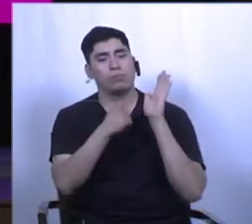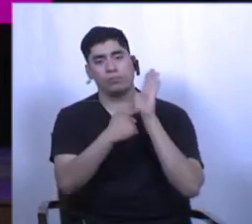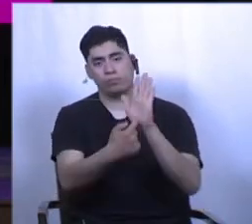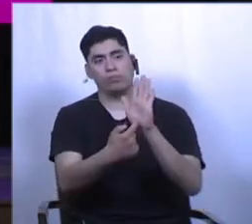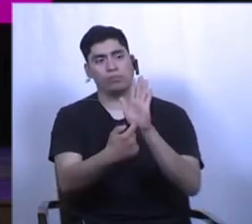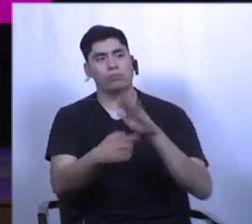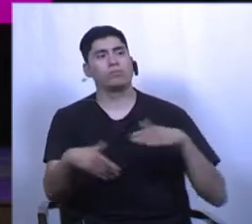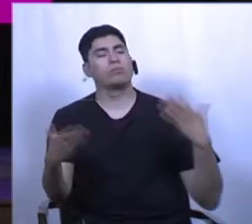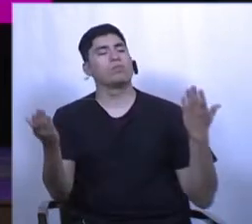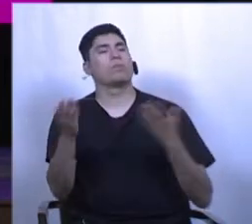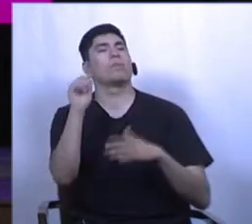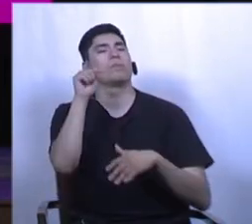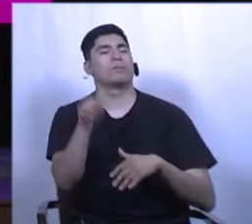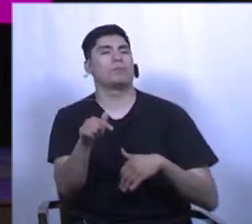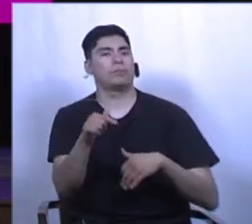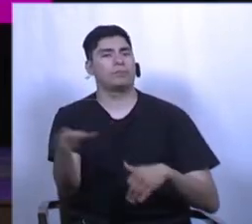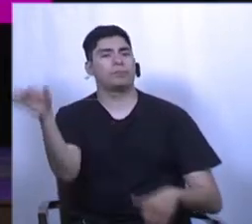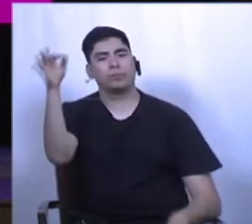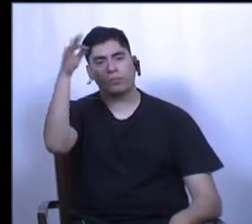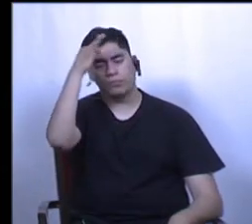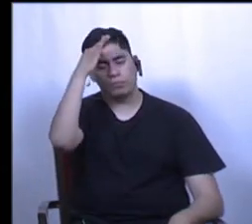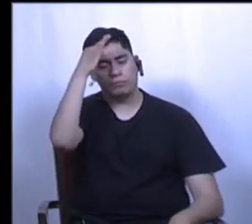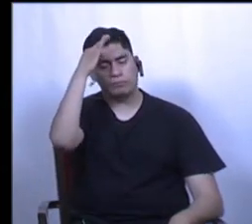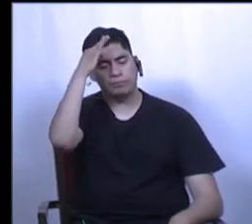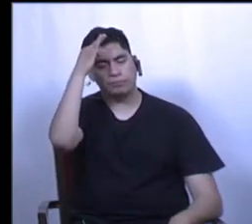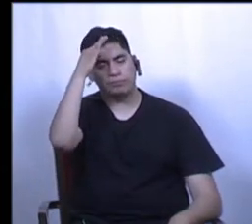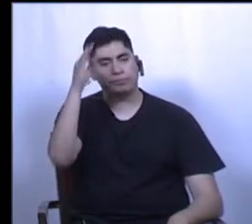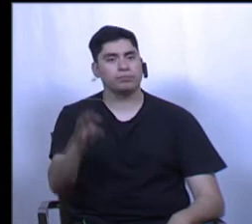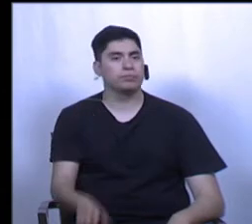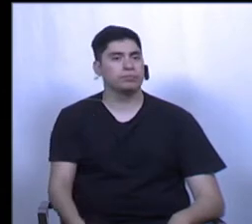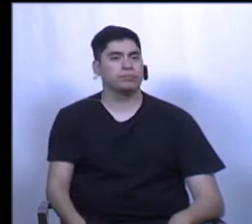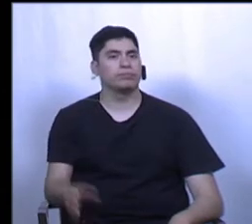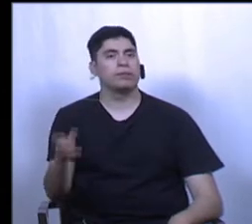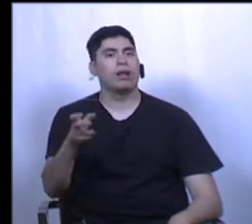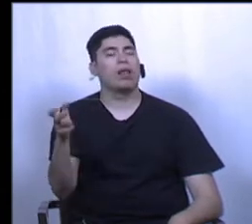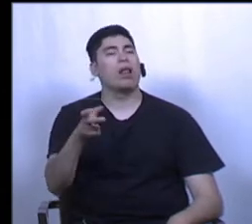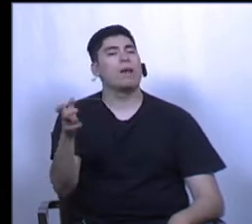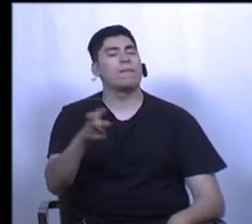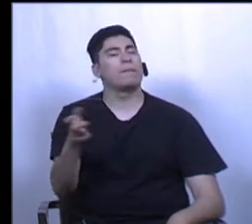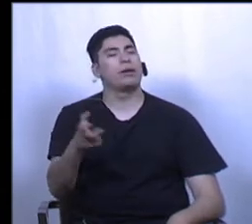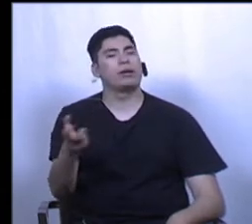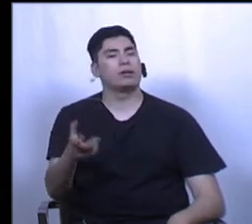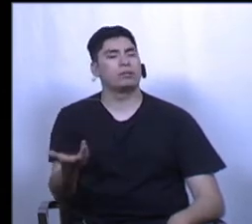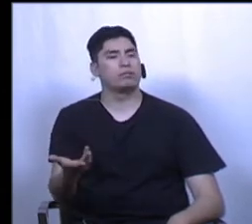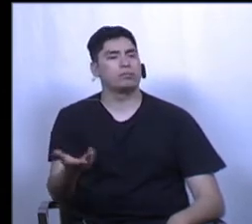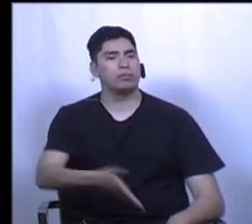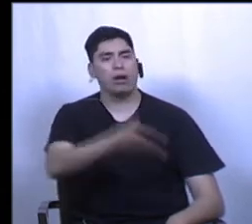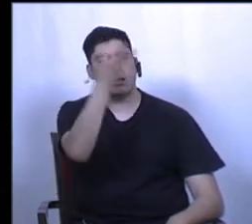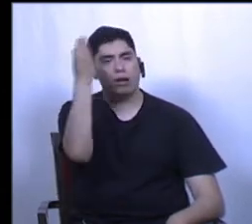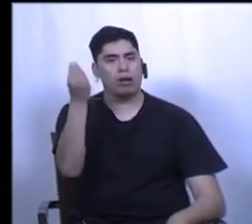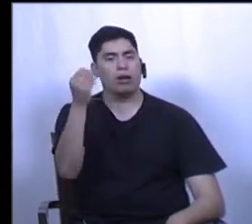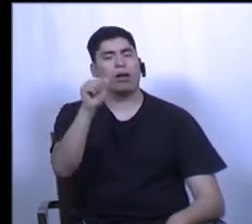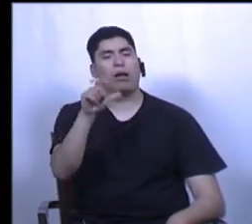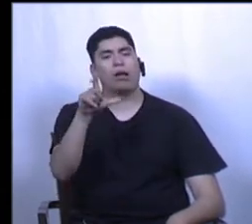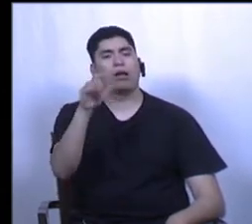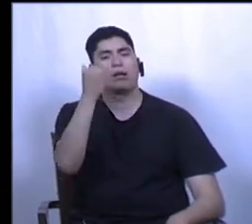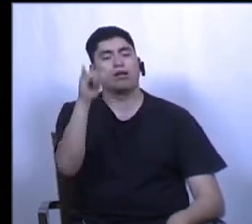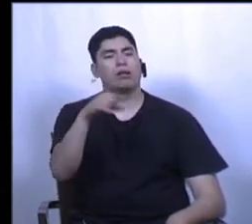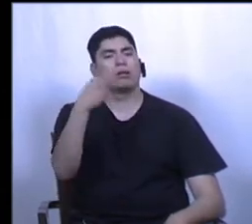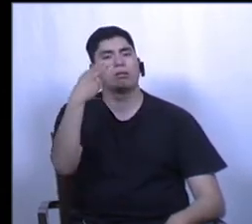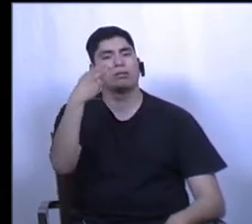estas enfermedades se ven, ya sean en Parkinson o en Alzheimer. Y hay dos